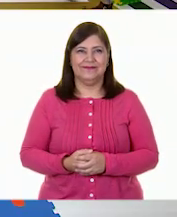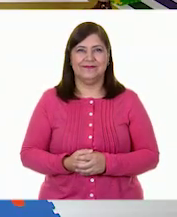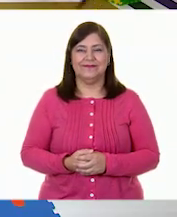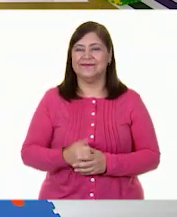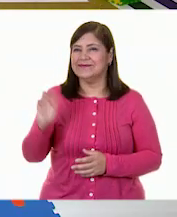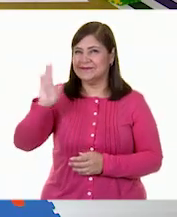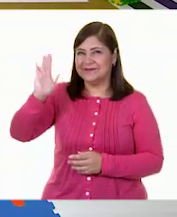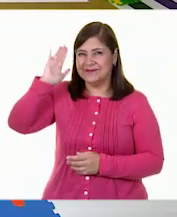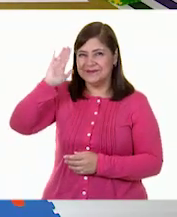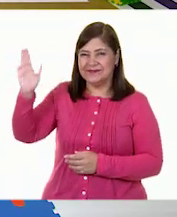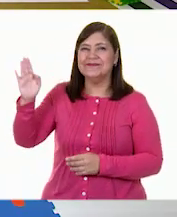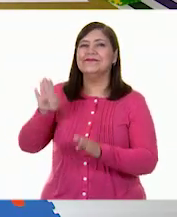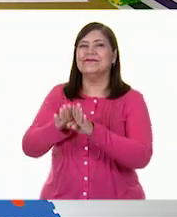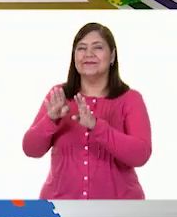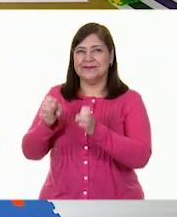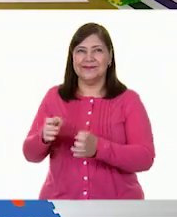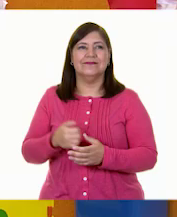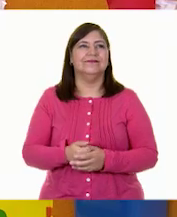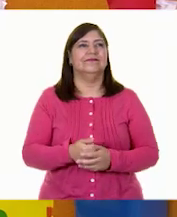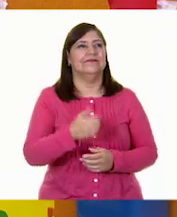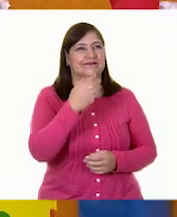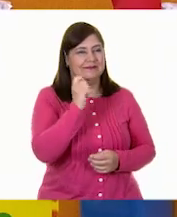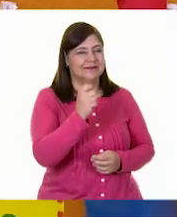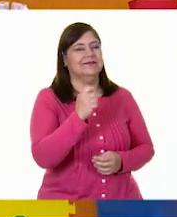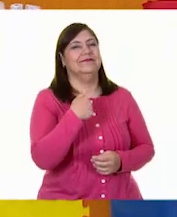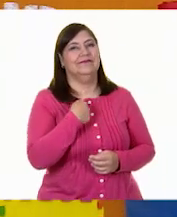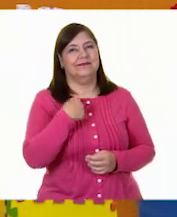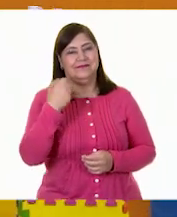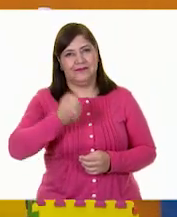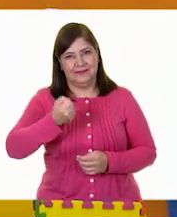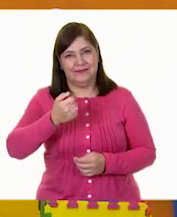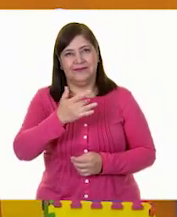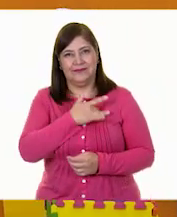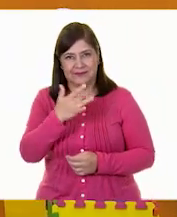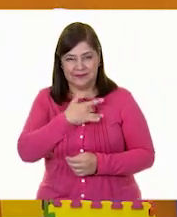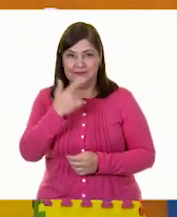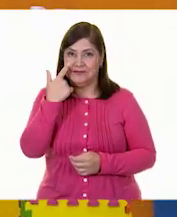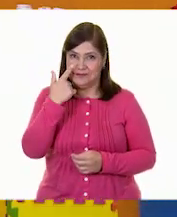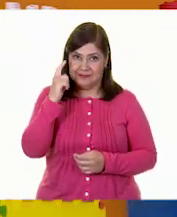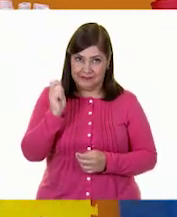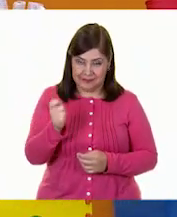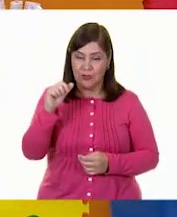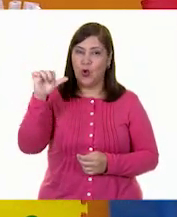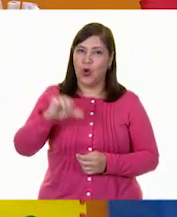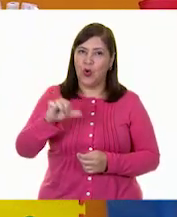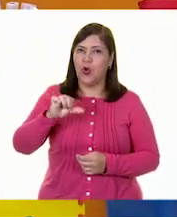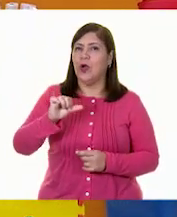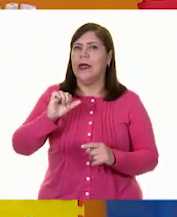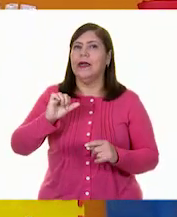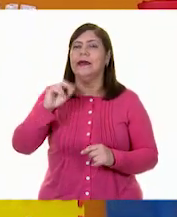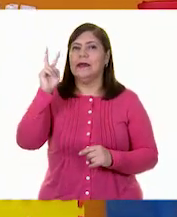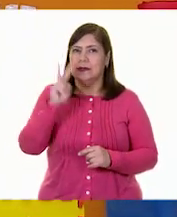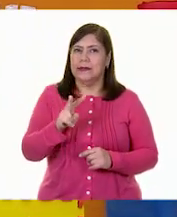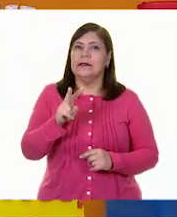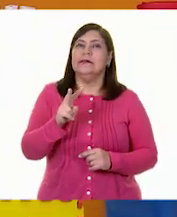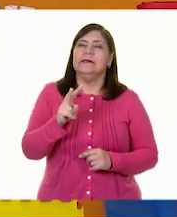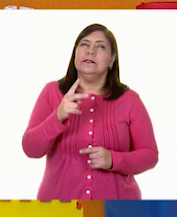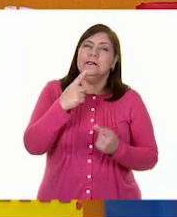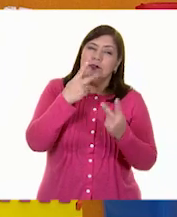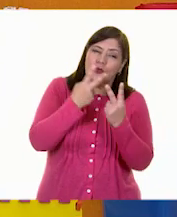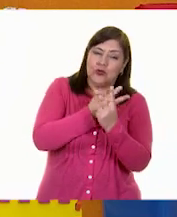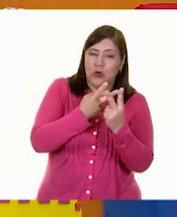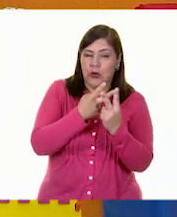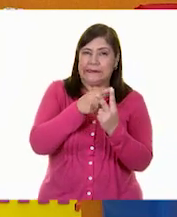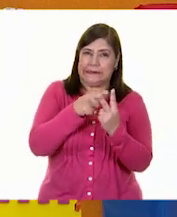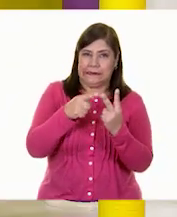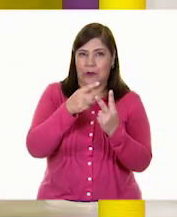Hola, Mariana. ¿Cómo estás? Hola, maestra. Nos saludamos con el corazón. Pues bueno, la verdad es que hoy les tengo una buena y una no